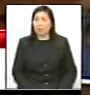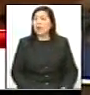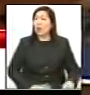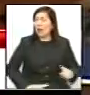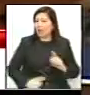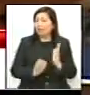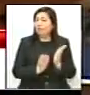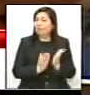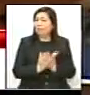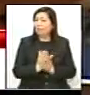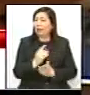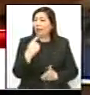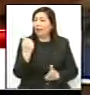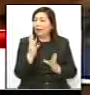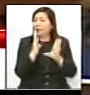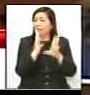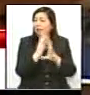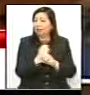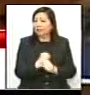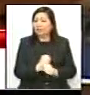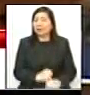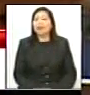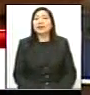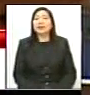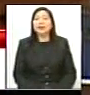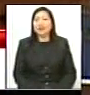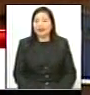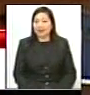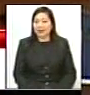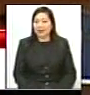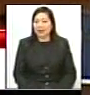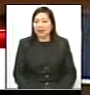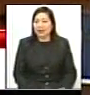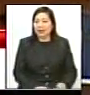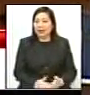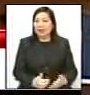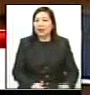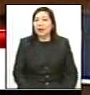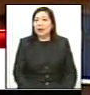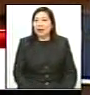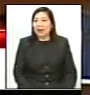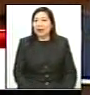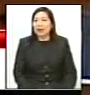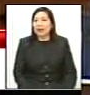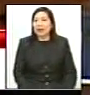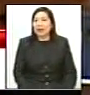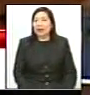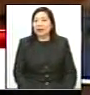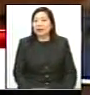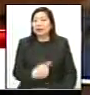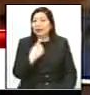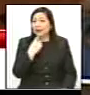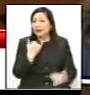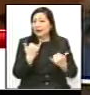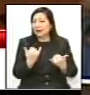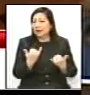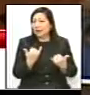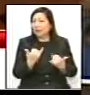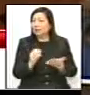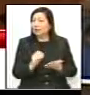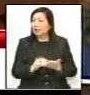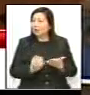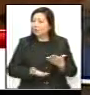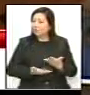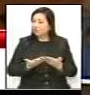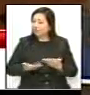Algunas líneas generales como resumen de la exposición, presidente, es que esta situación de